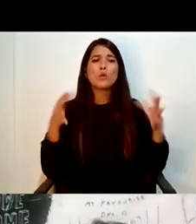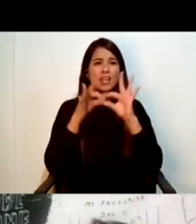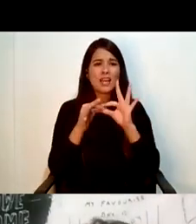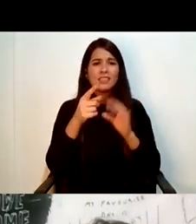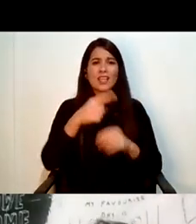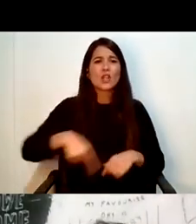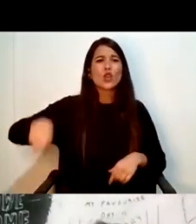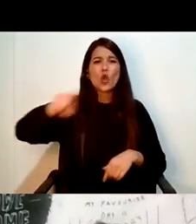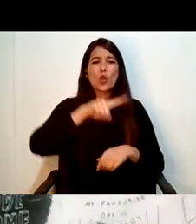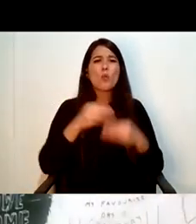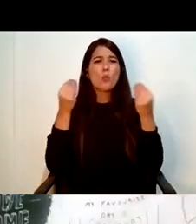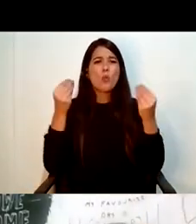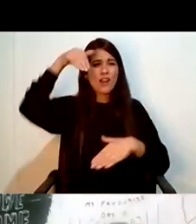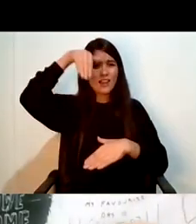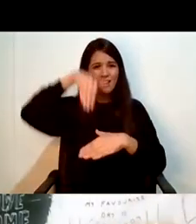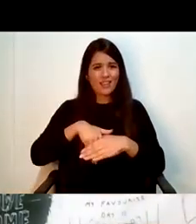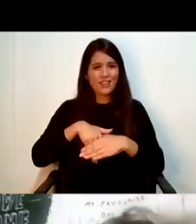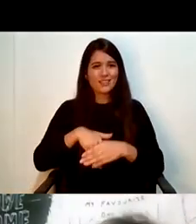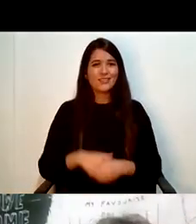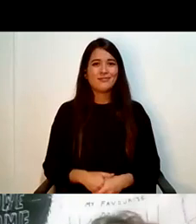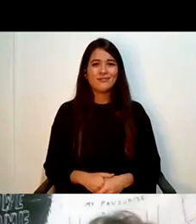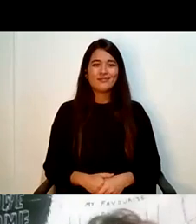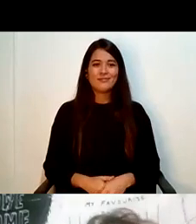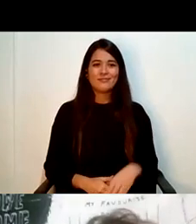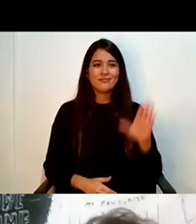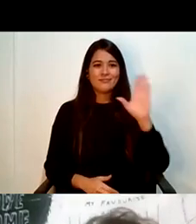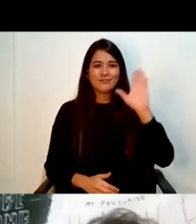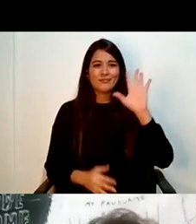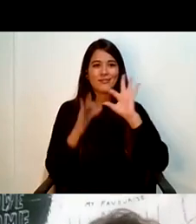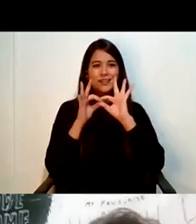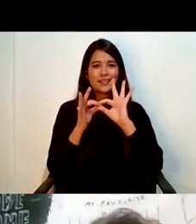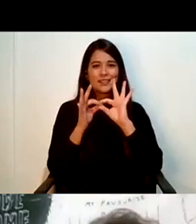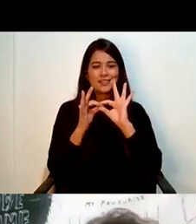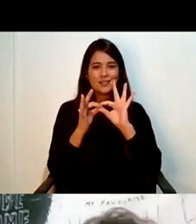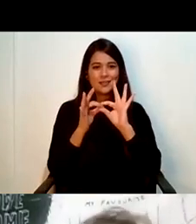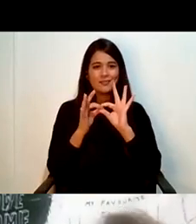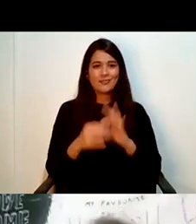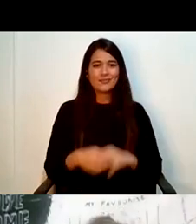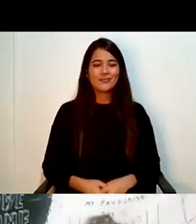todas muy buenas tardes. Gracias. Gracias.